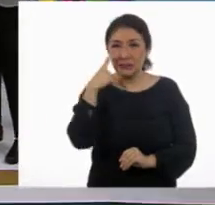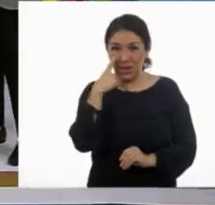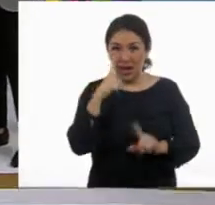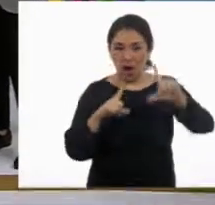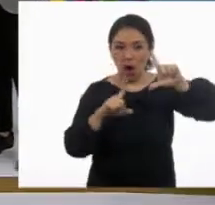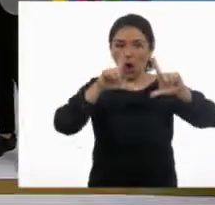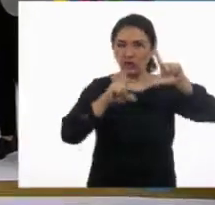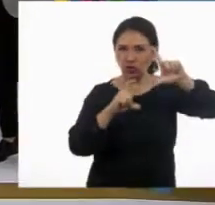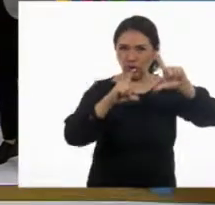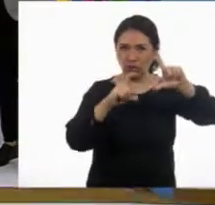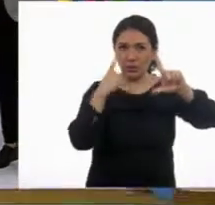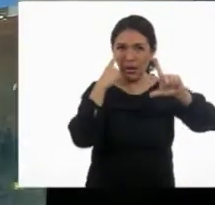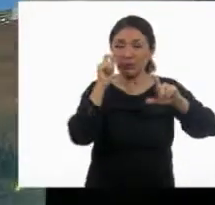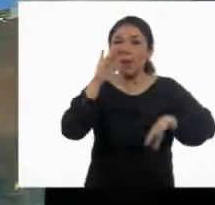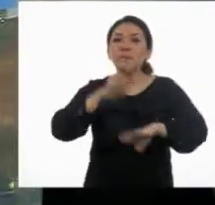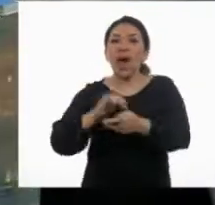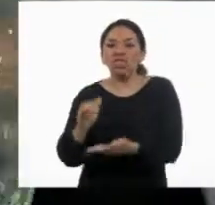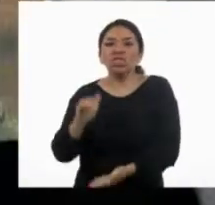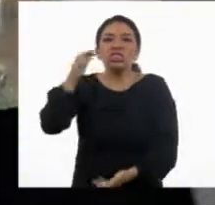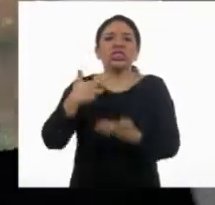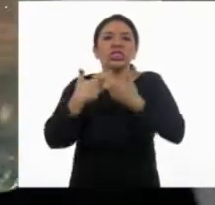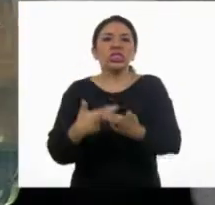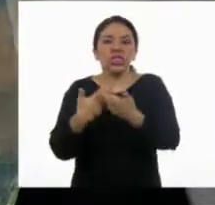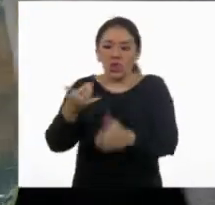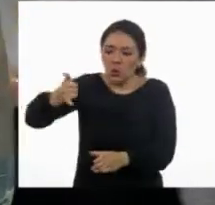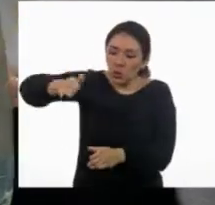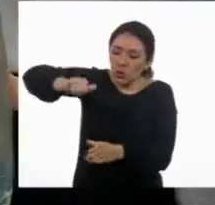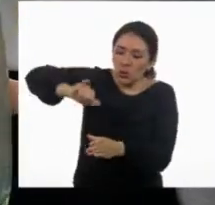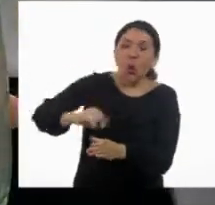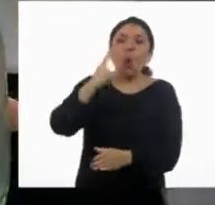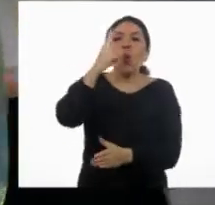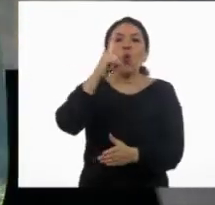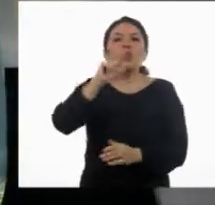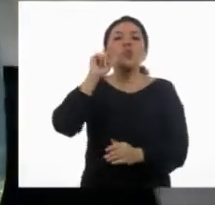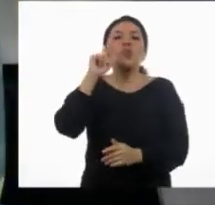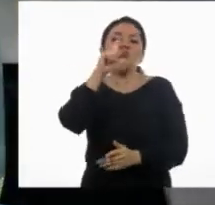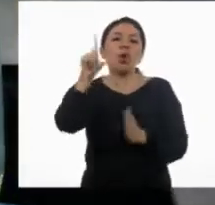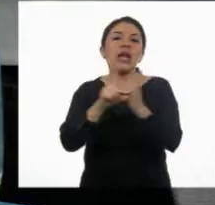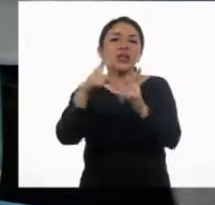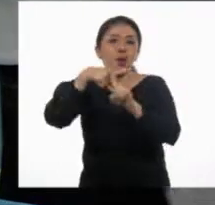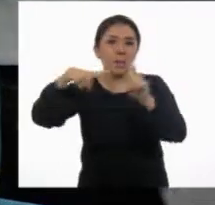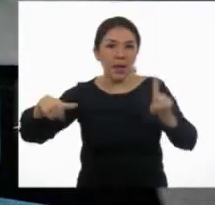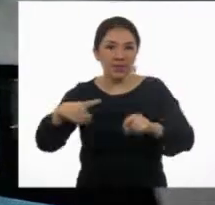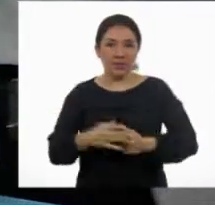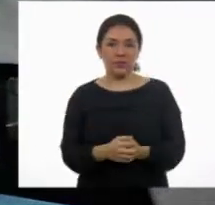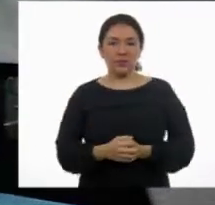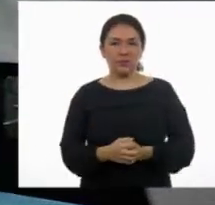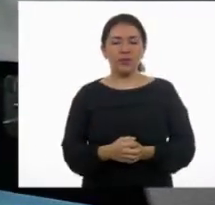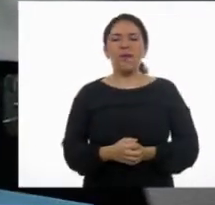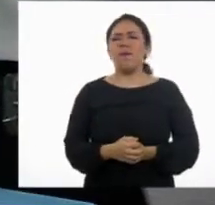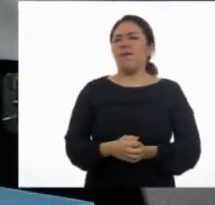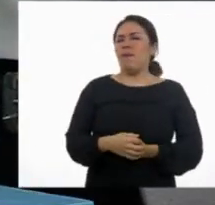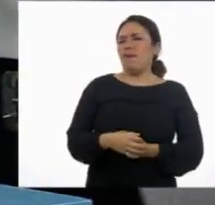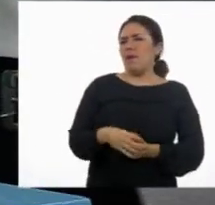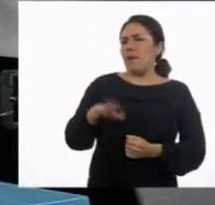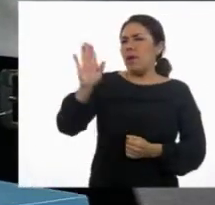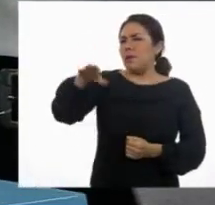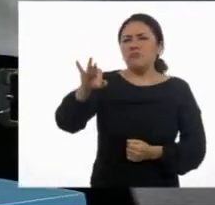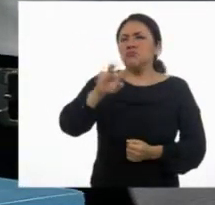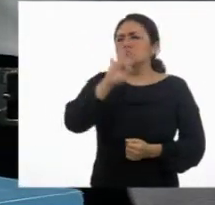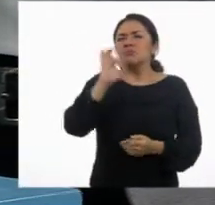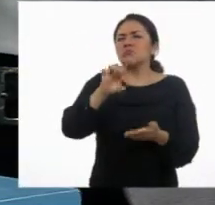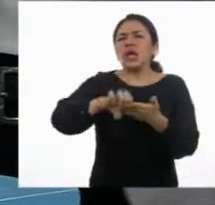es de mayor capacidad, es decir, es de 1.5 litros. Oye, maestra, ¿y si